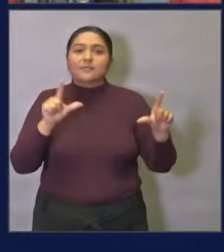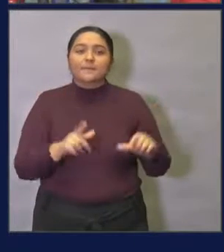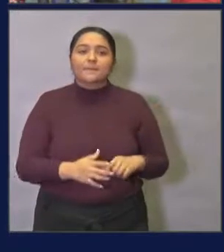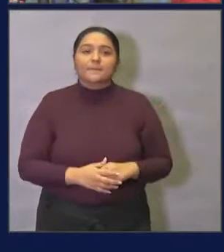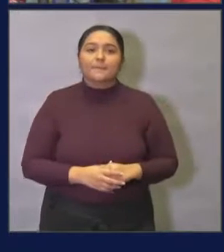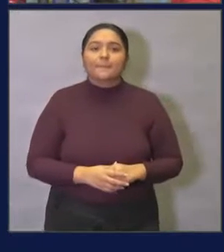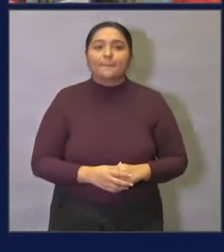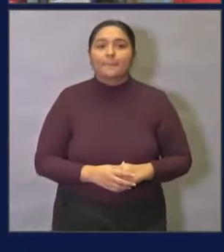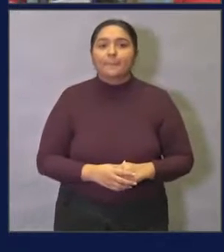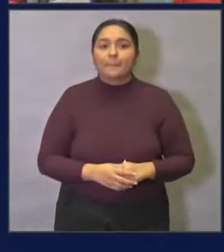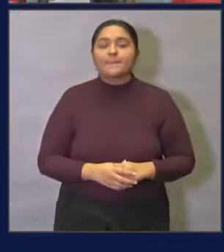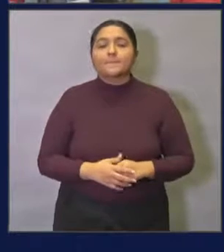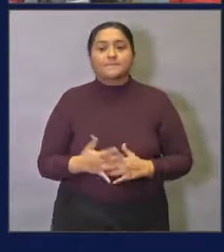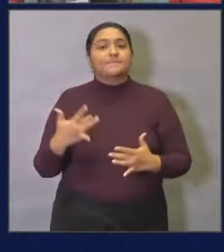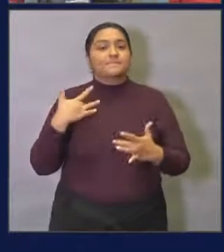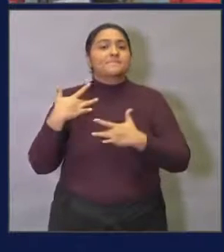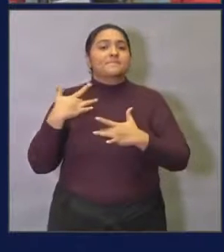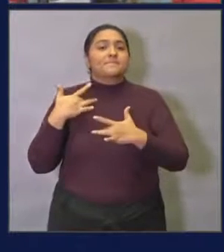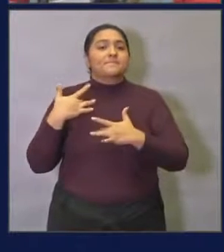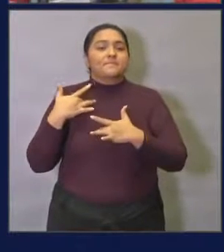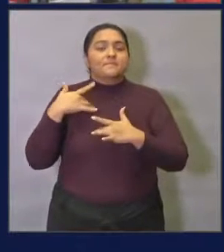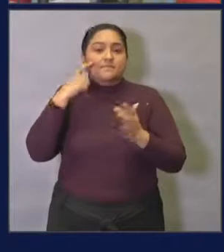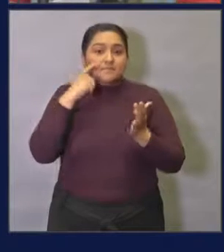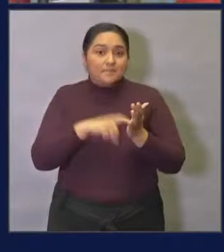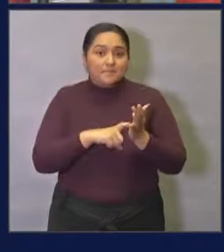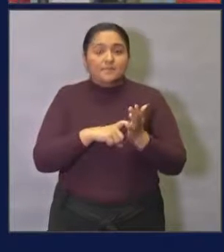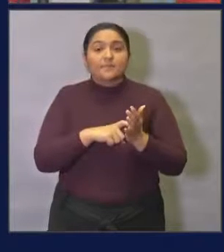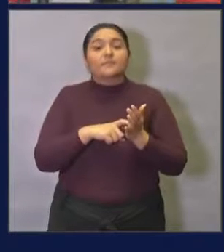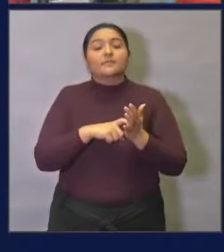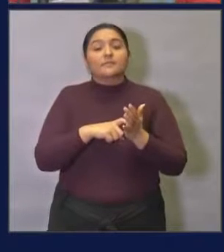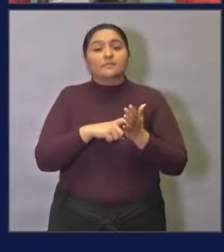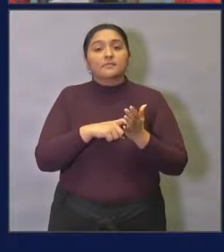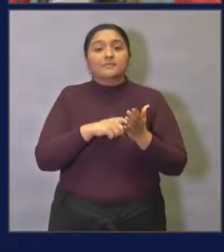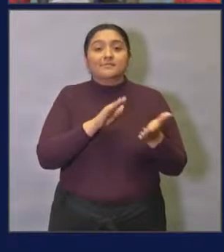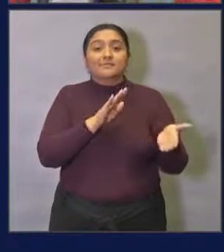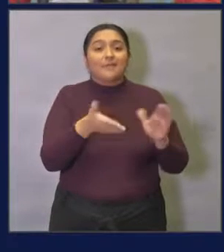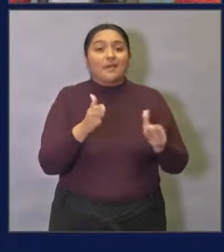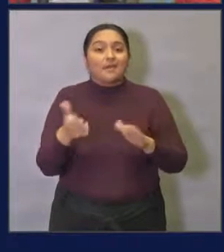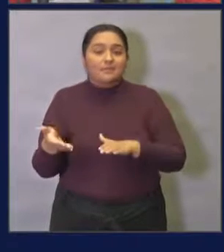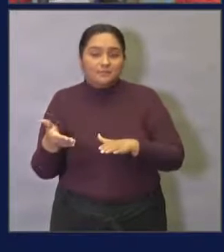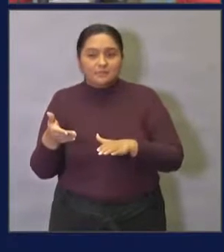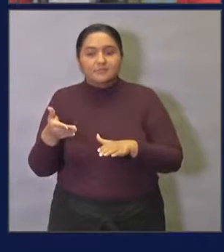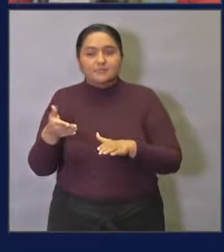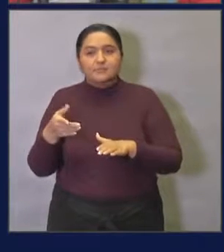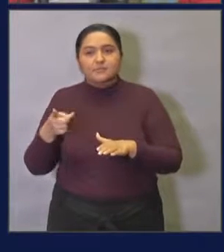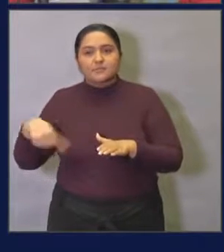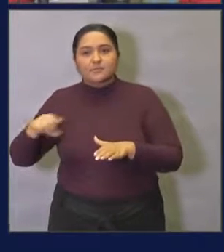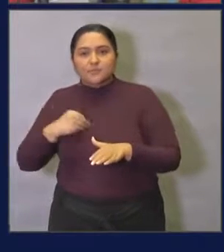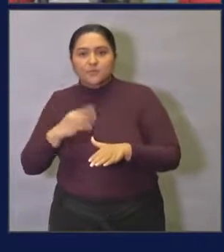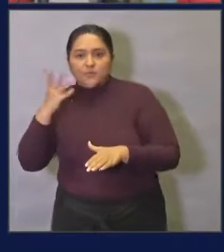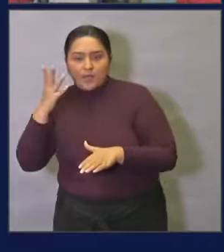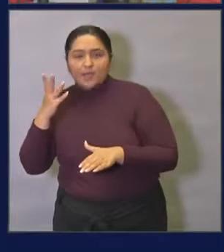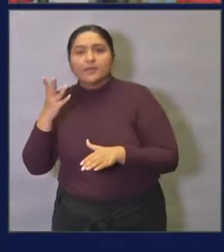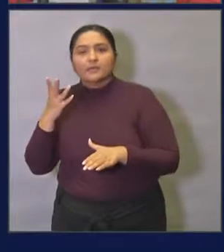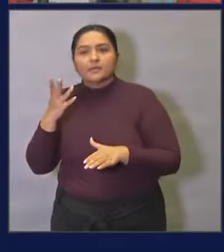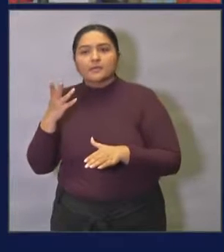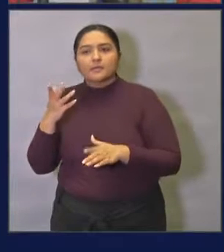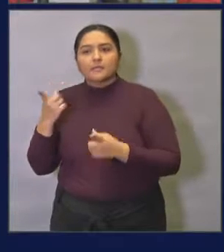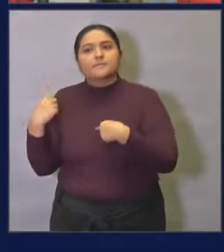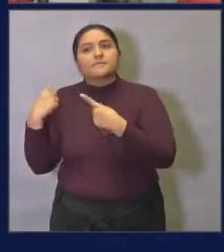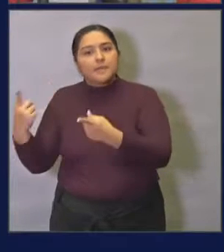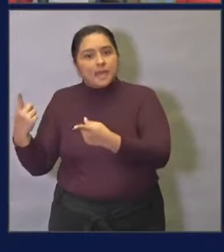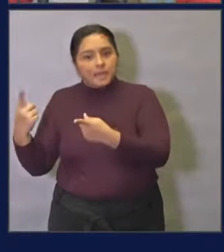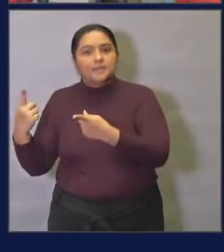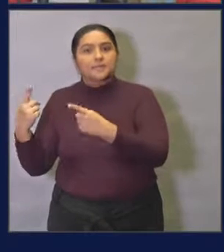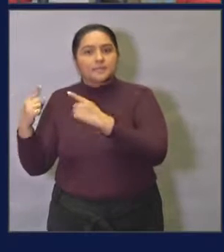De manera alarmante, mientras que las tasas de mortalidad entre los residentes blancos se mantienen estables en